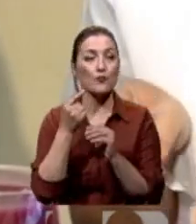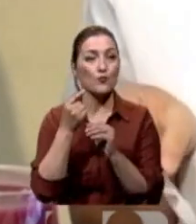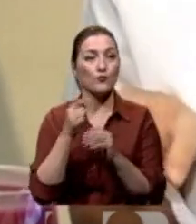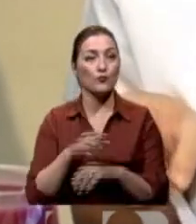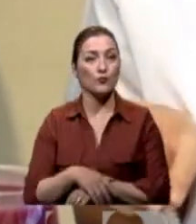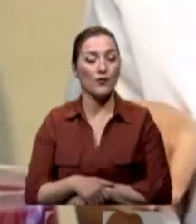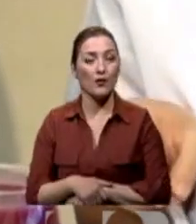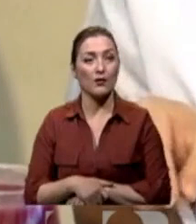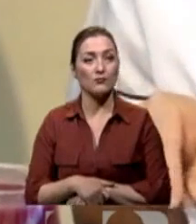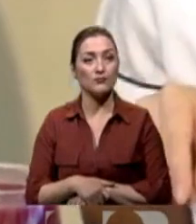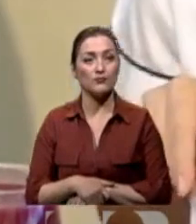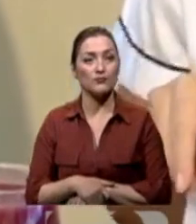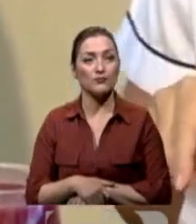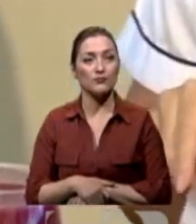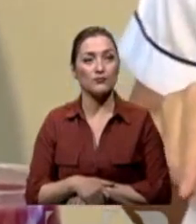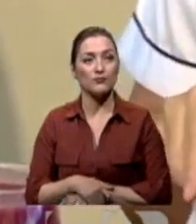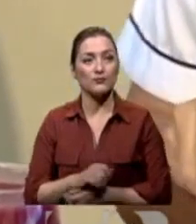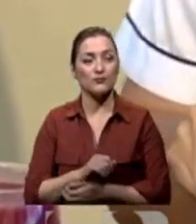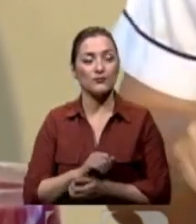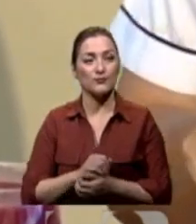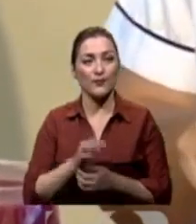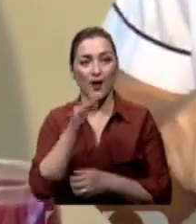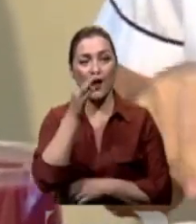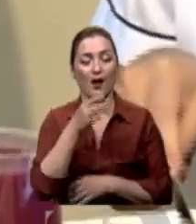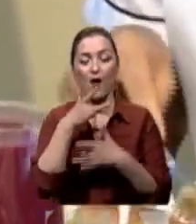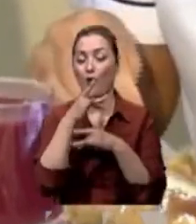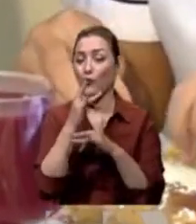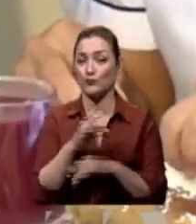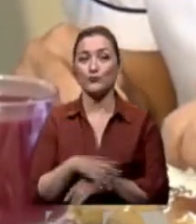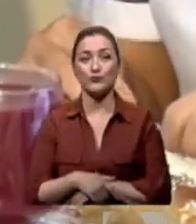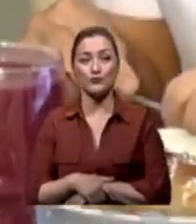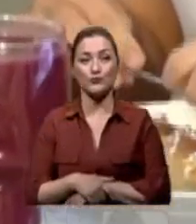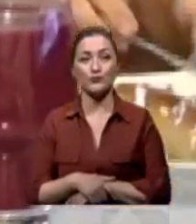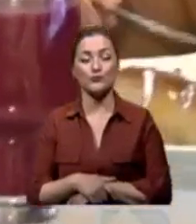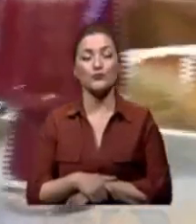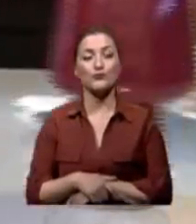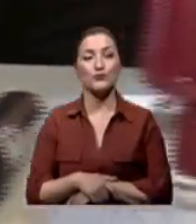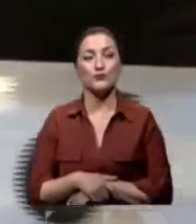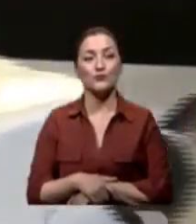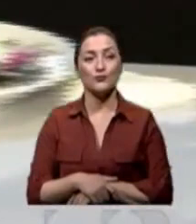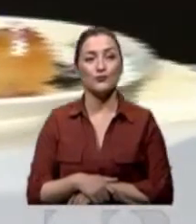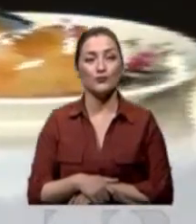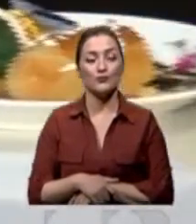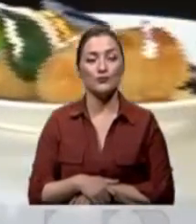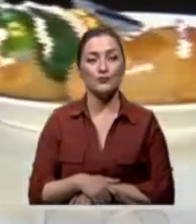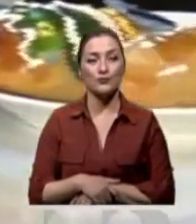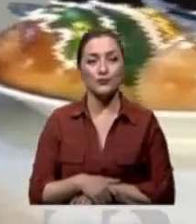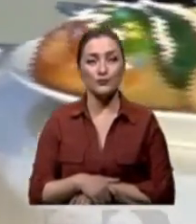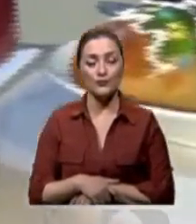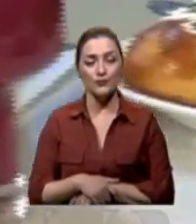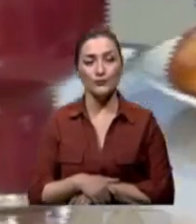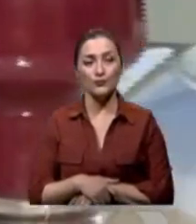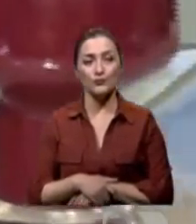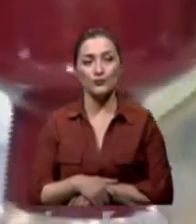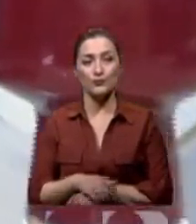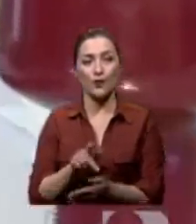ahí unas caras de gusto. Atavío, Atavío, sí, va a probar Atavío, también con colarita Atavío, morada, recordemos, Atavío, es parte de la tradición. Atavío,